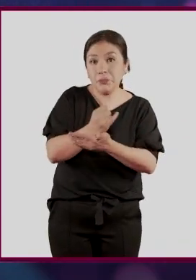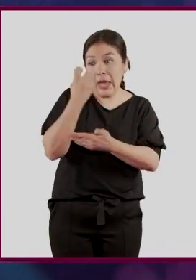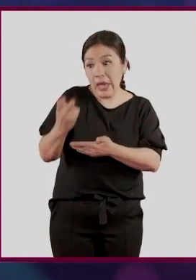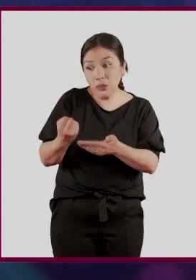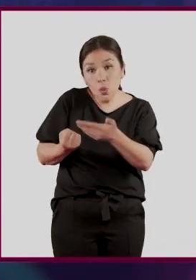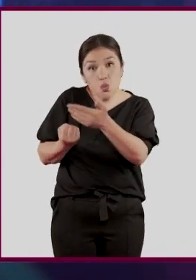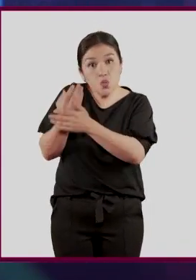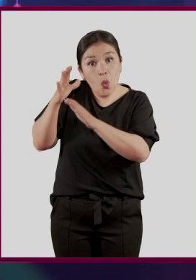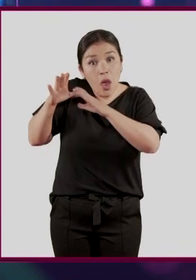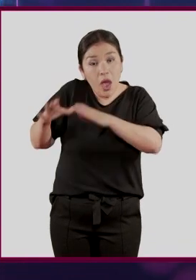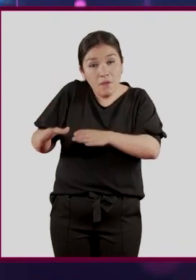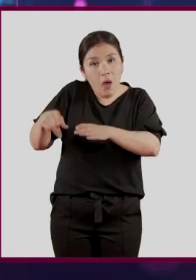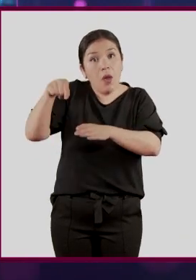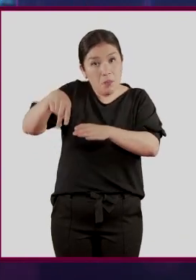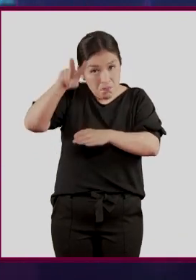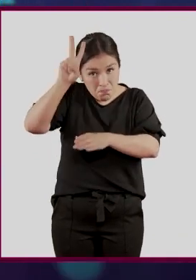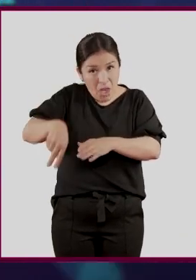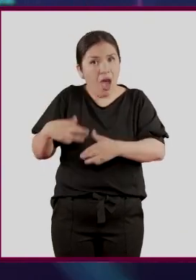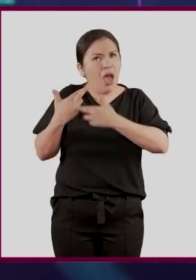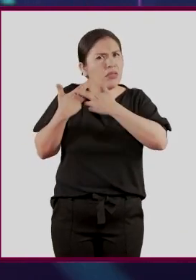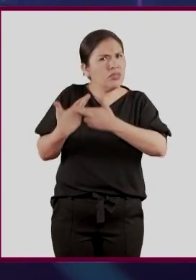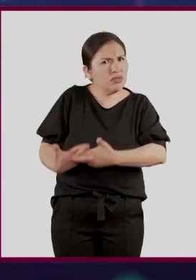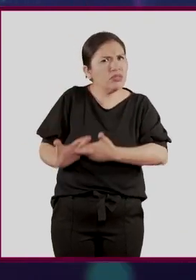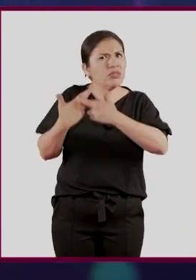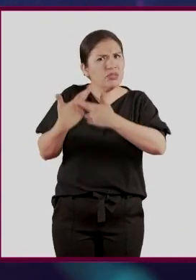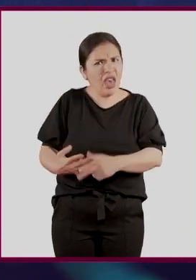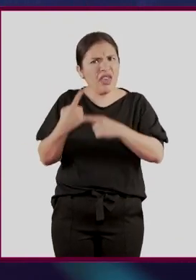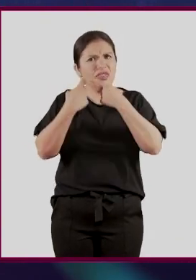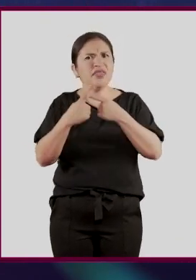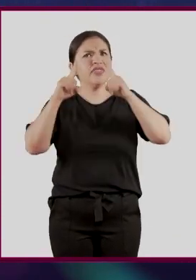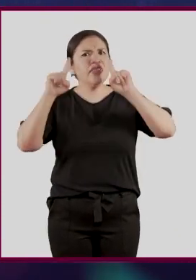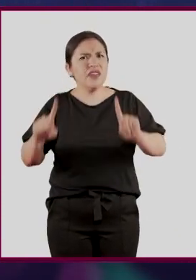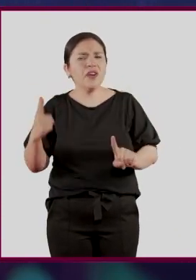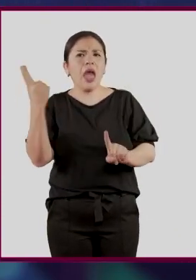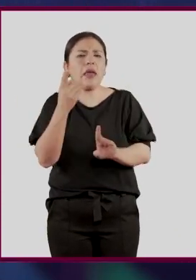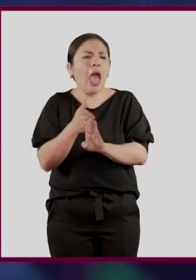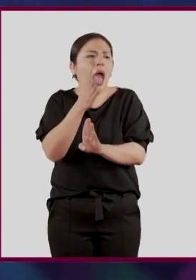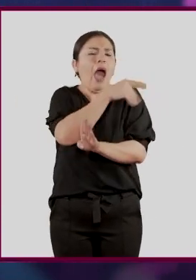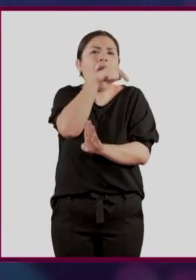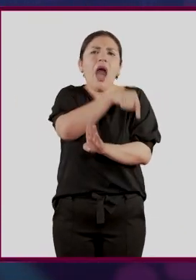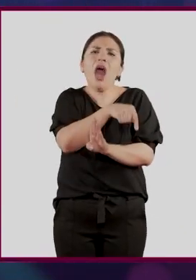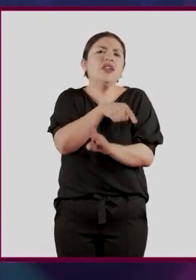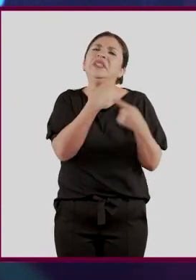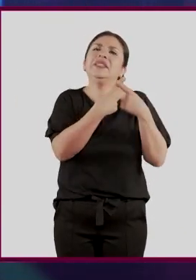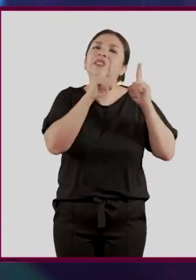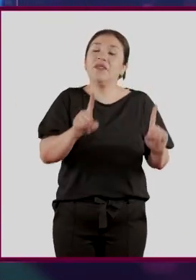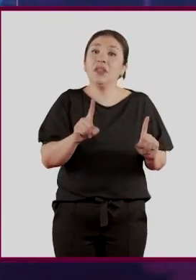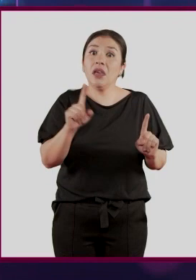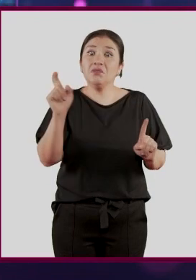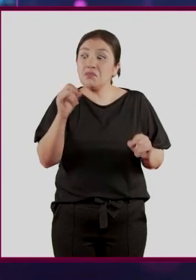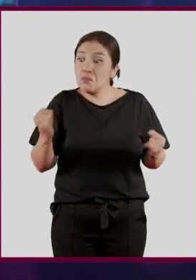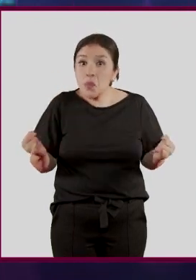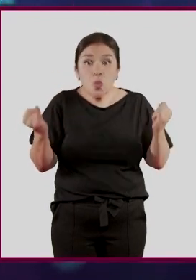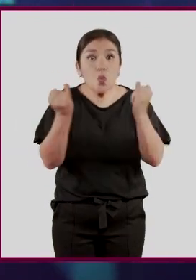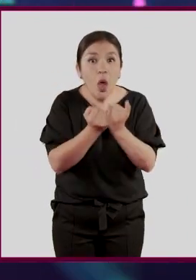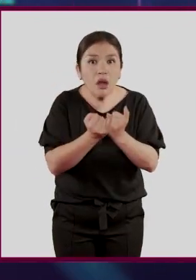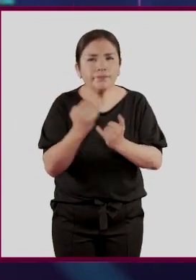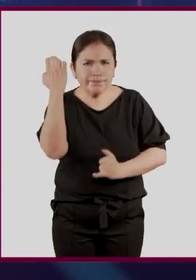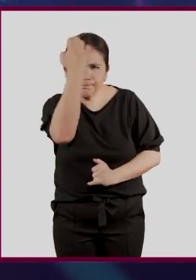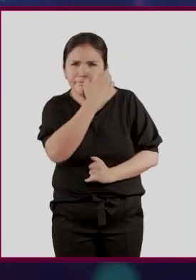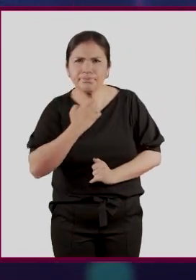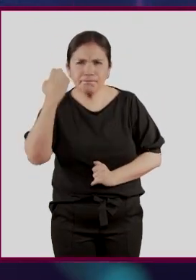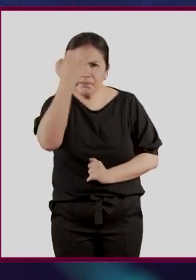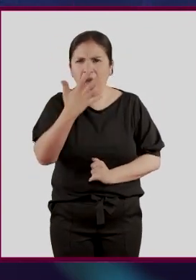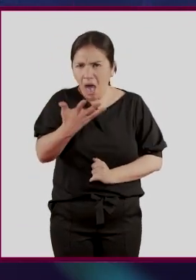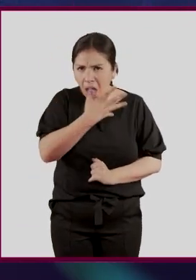la obra nueva es suficientemente distinta de la obra preexistente, y de no serlo, se analiza